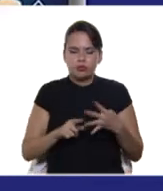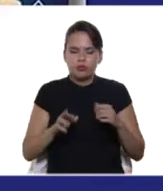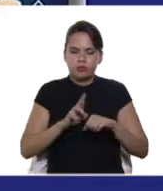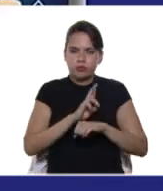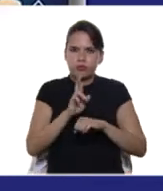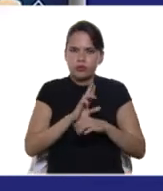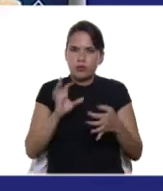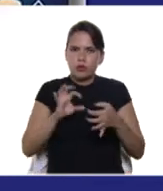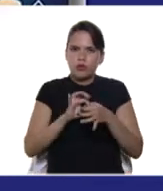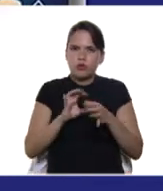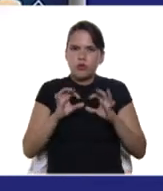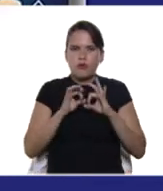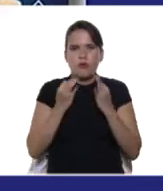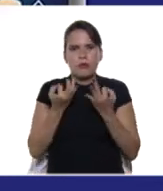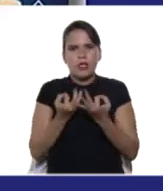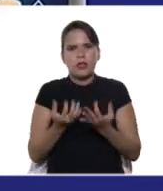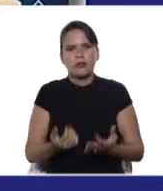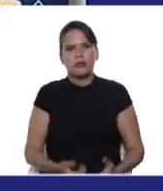y en unión familiar,